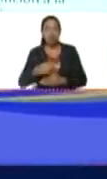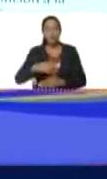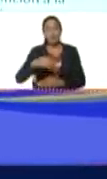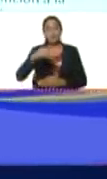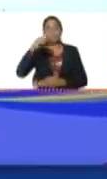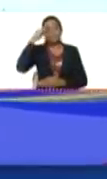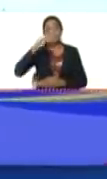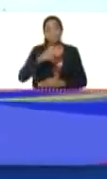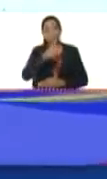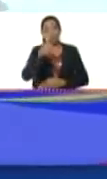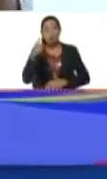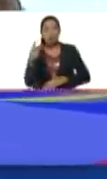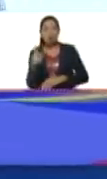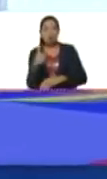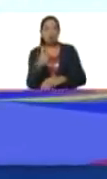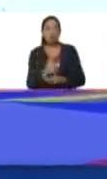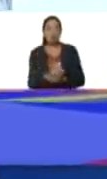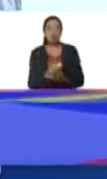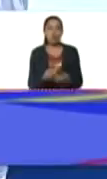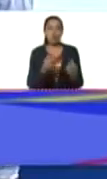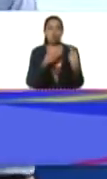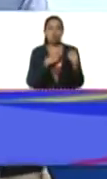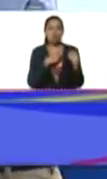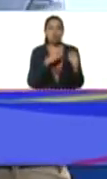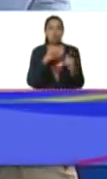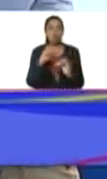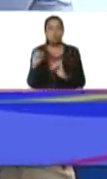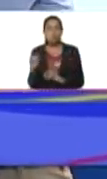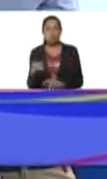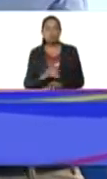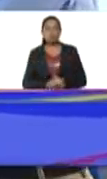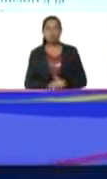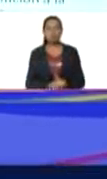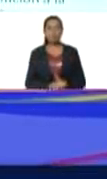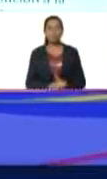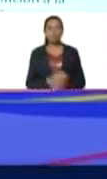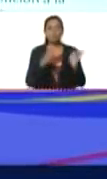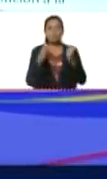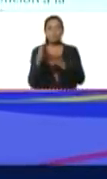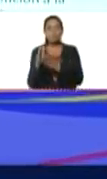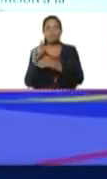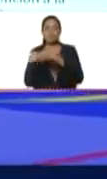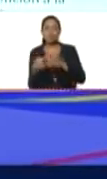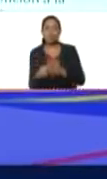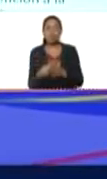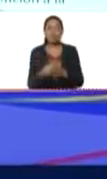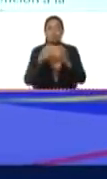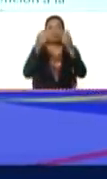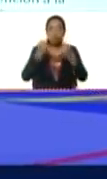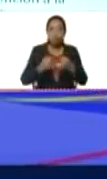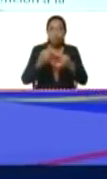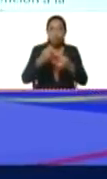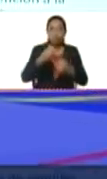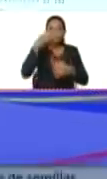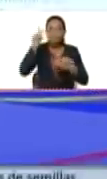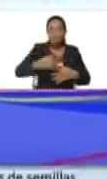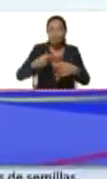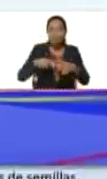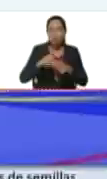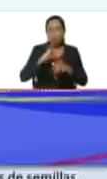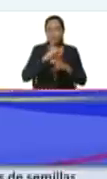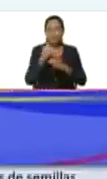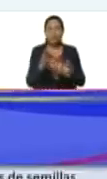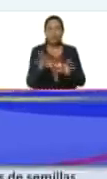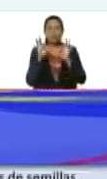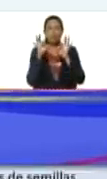por cada cuadrante de paz que es responsable de esta tarea. Luego, asegurar el plan integral de seguridad, poniendo especial atención